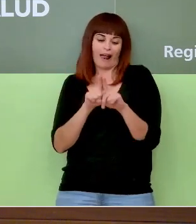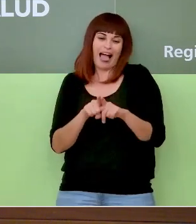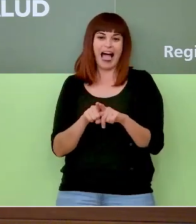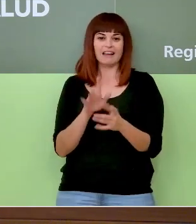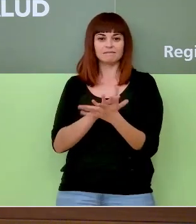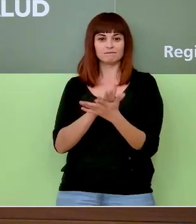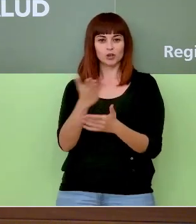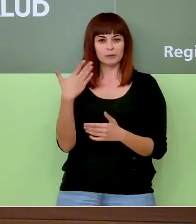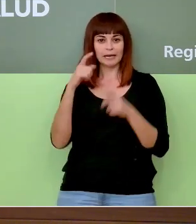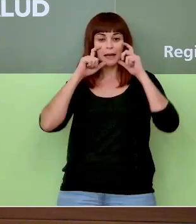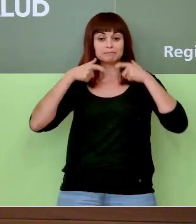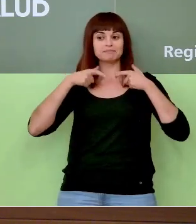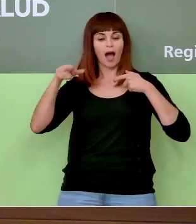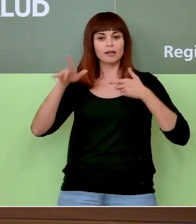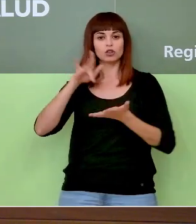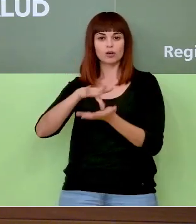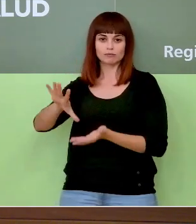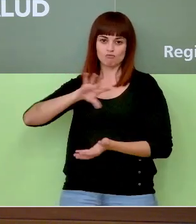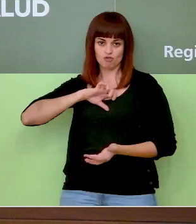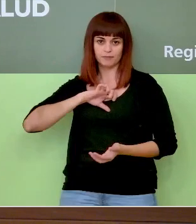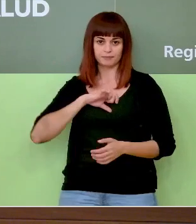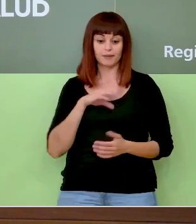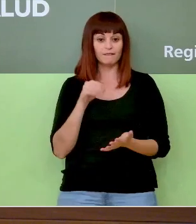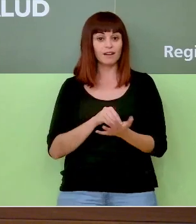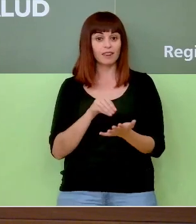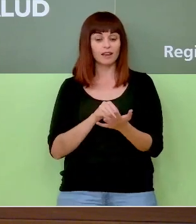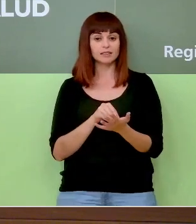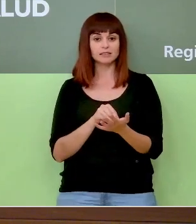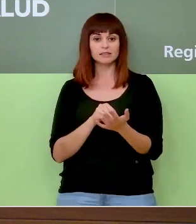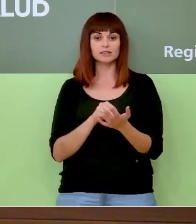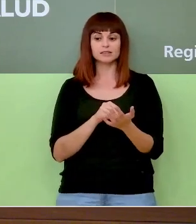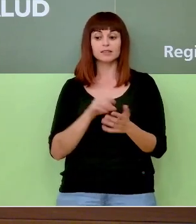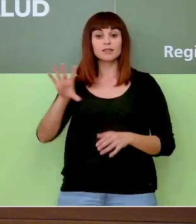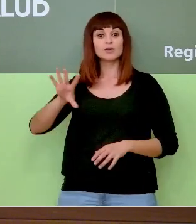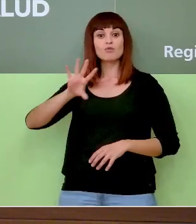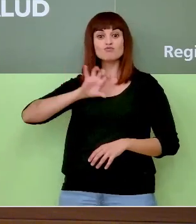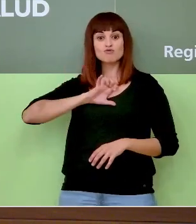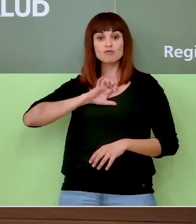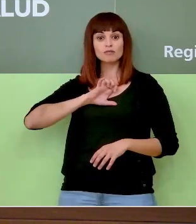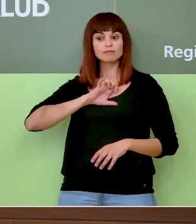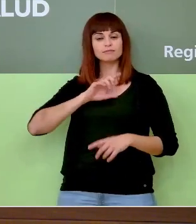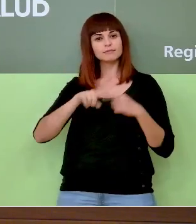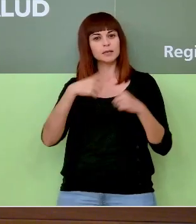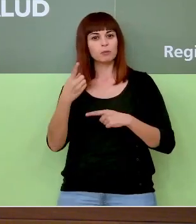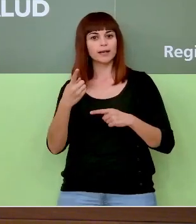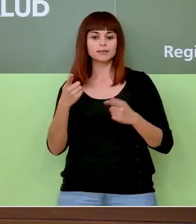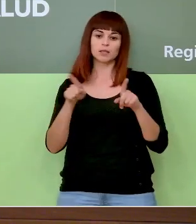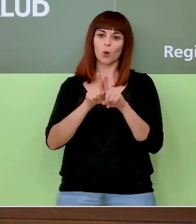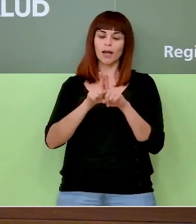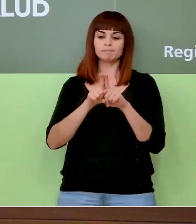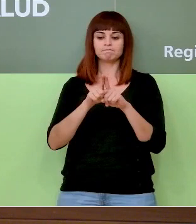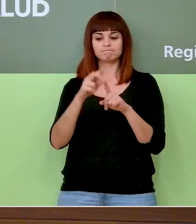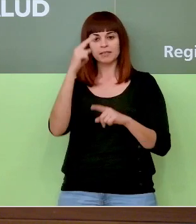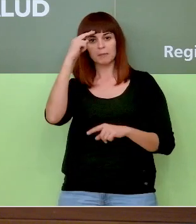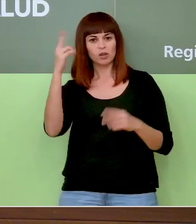momento donde se produce el contagio. En muchas ocasiones, detrás de un contagio hay una conducta imprudente,